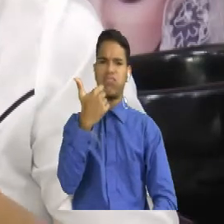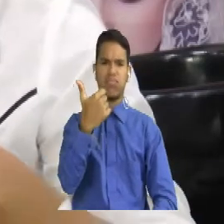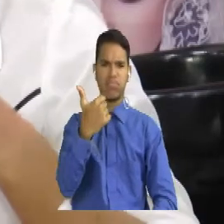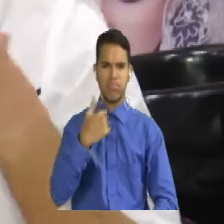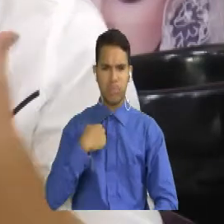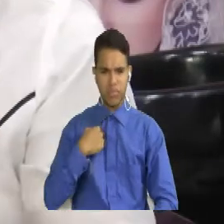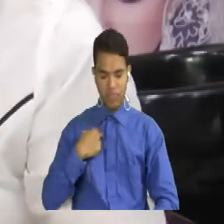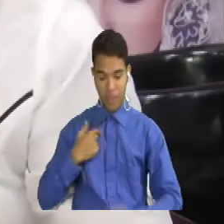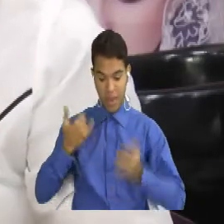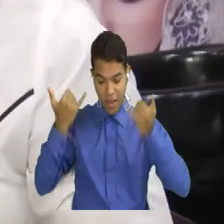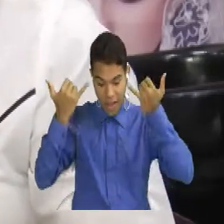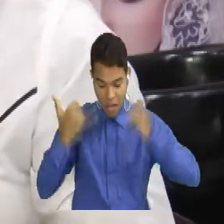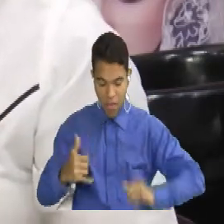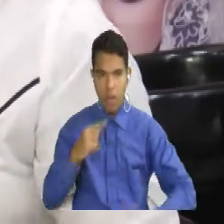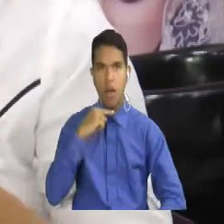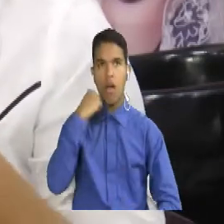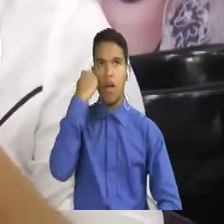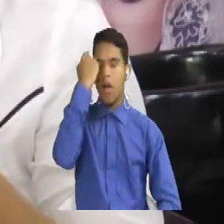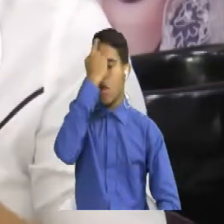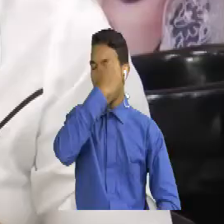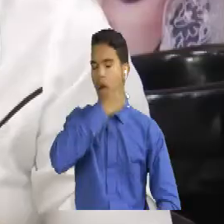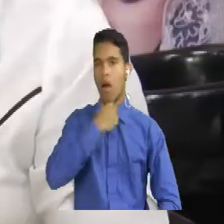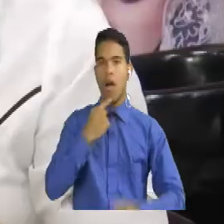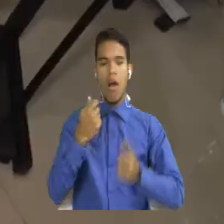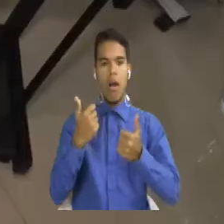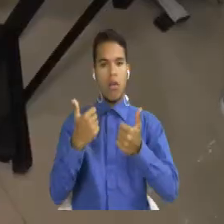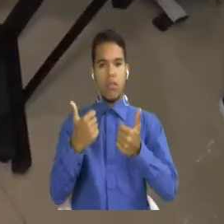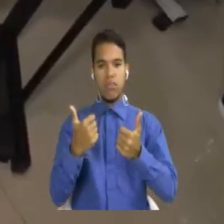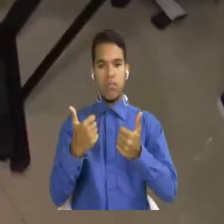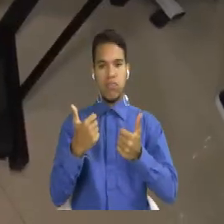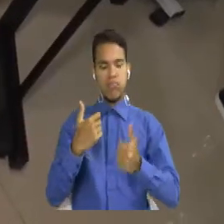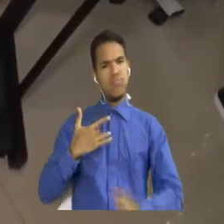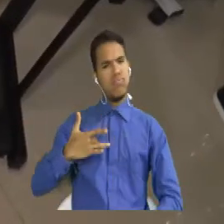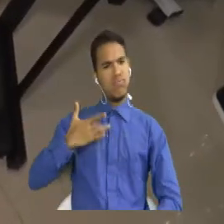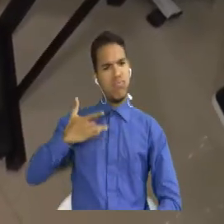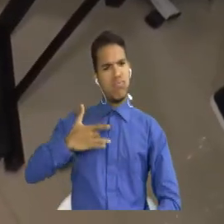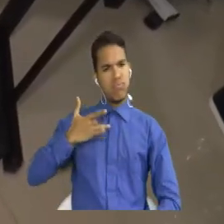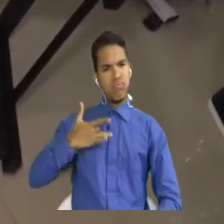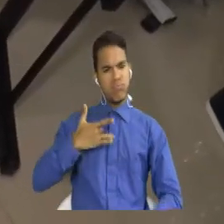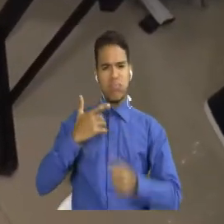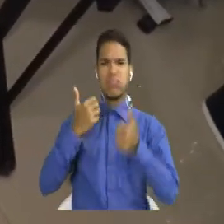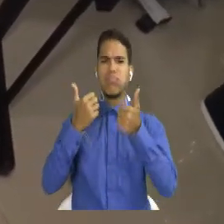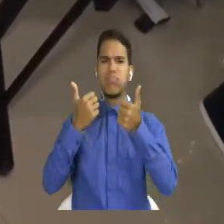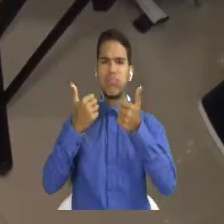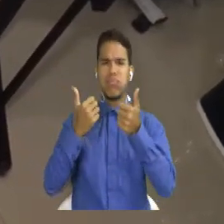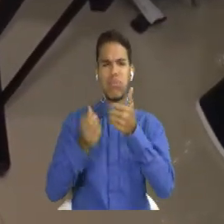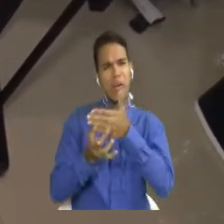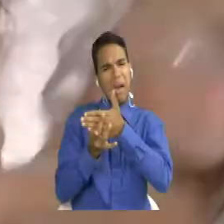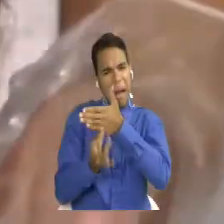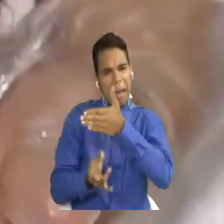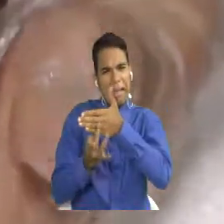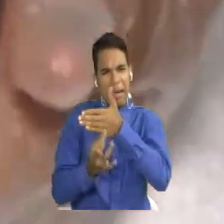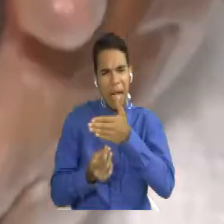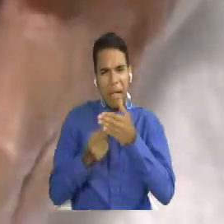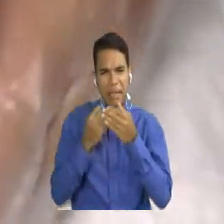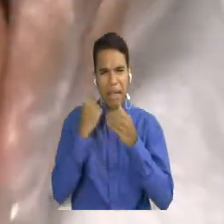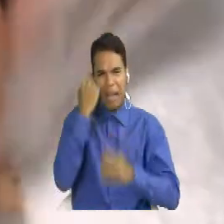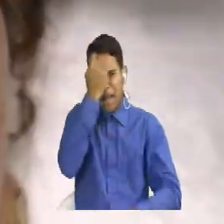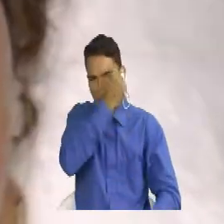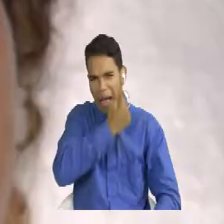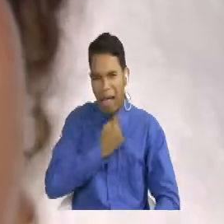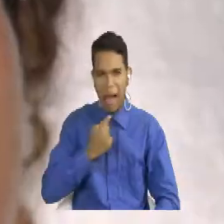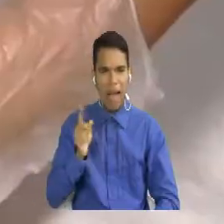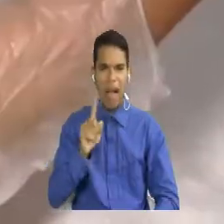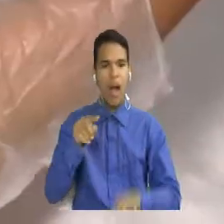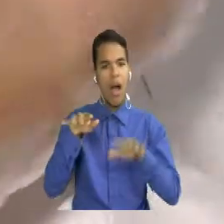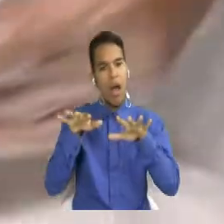realiza, se siente la piel súper hidratada, los poros se cierran, la piel deja de generar tanta grasa, de producir tanta grasa, por lo